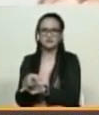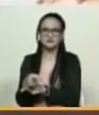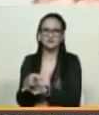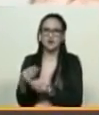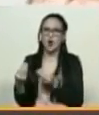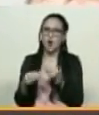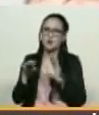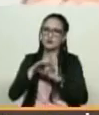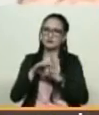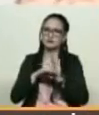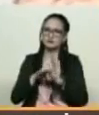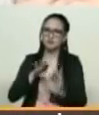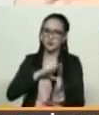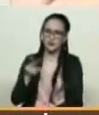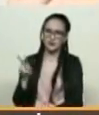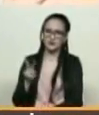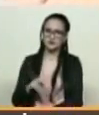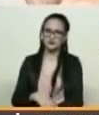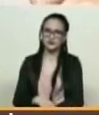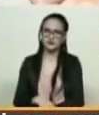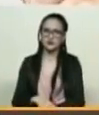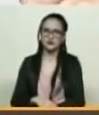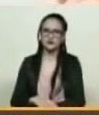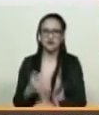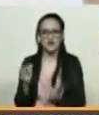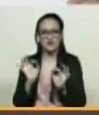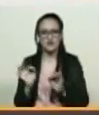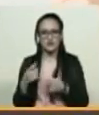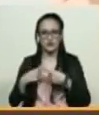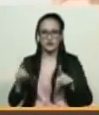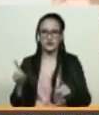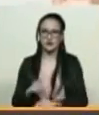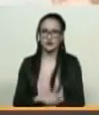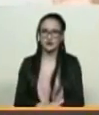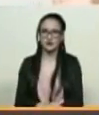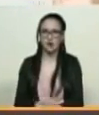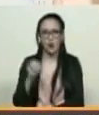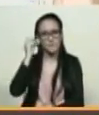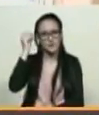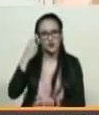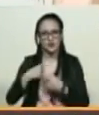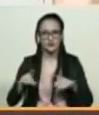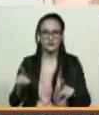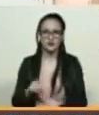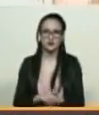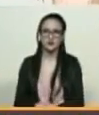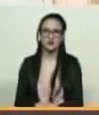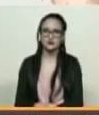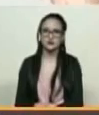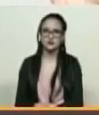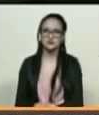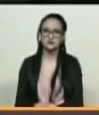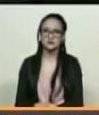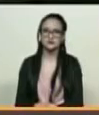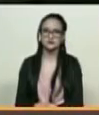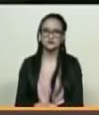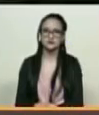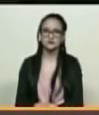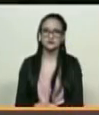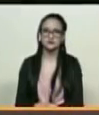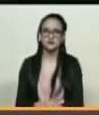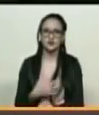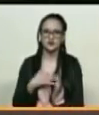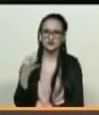regirán los destinos de la nación. Tenemos modelos diferentes, opiniones diferentes. Estoy seguro que jamás lograremos